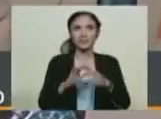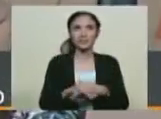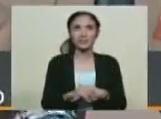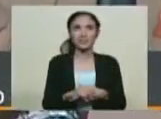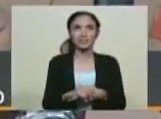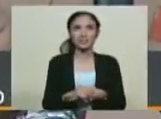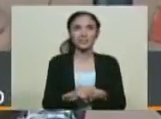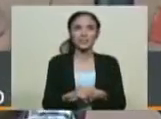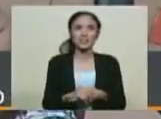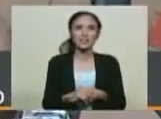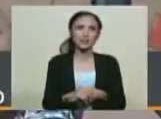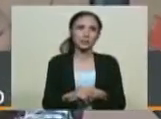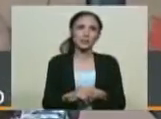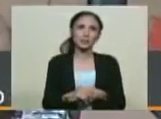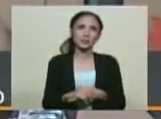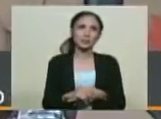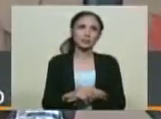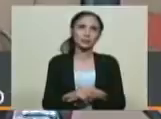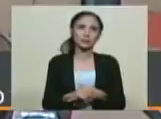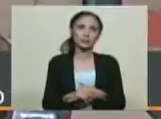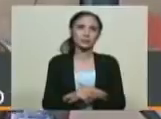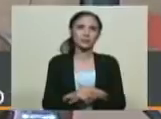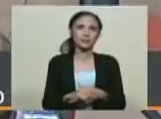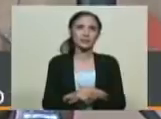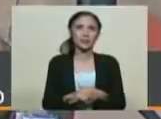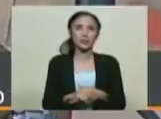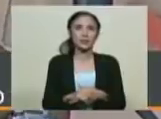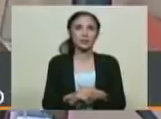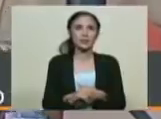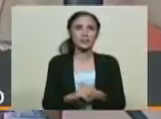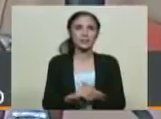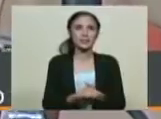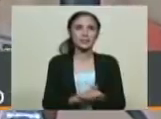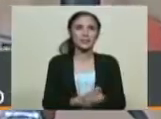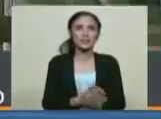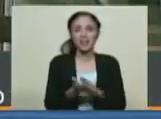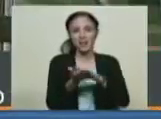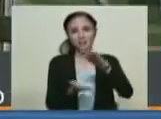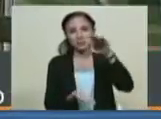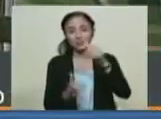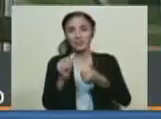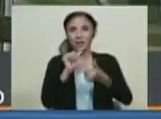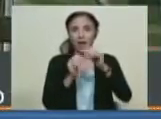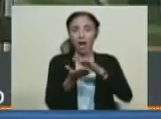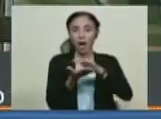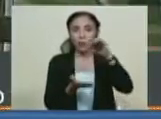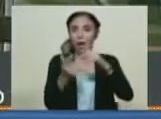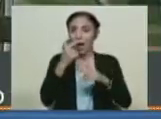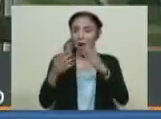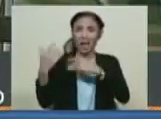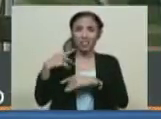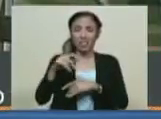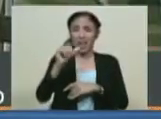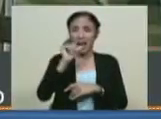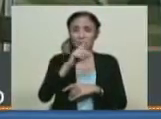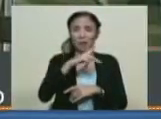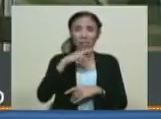Mía. Esta agua, hace 2 horas, era agua salada de mar.